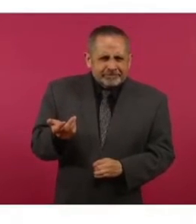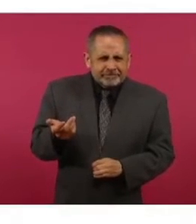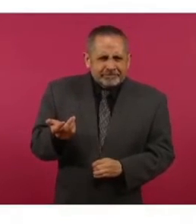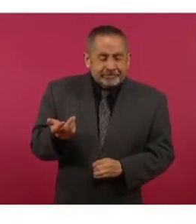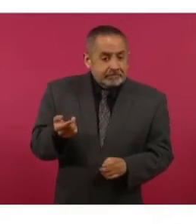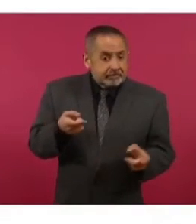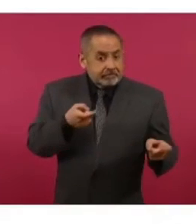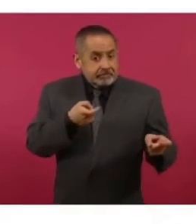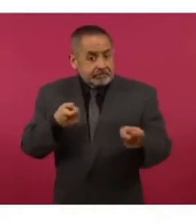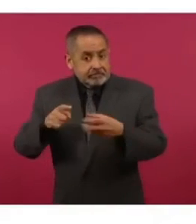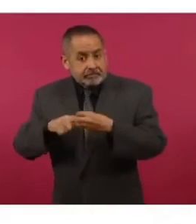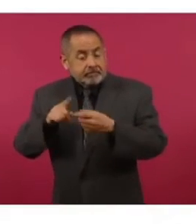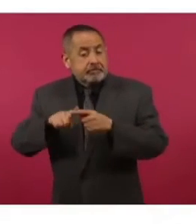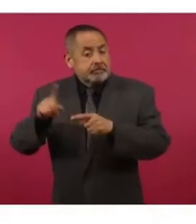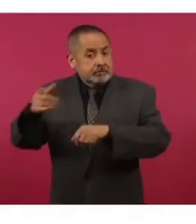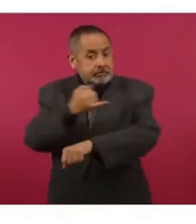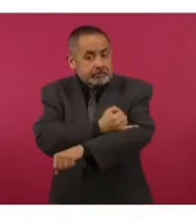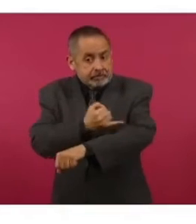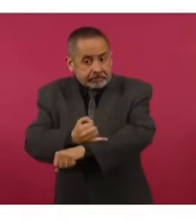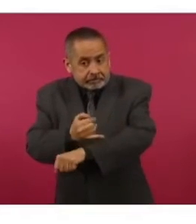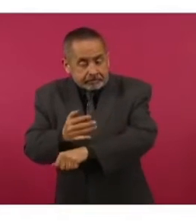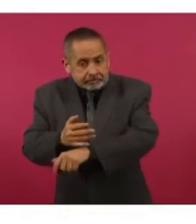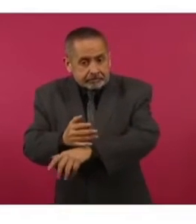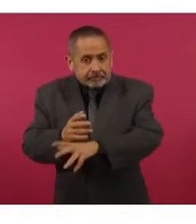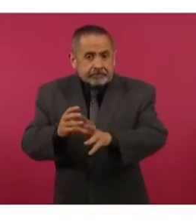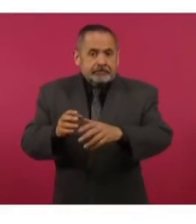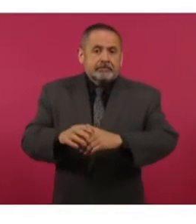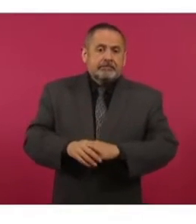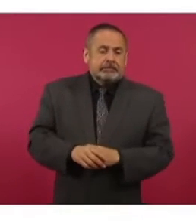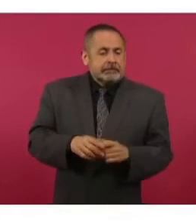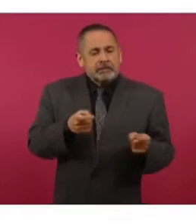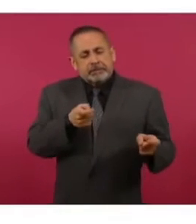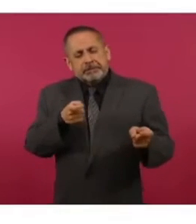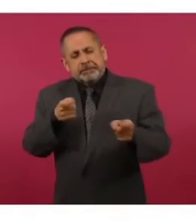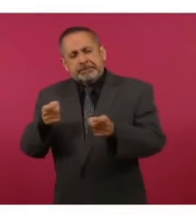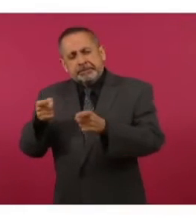Una balacera en Iztapalapa. Santo Flomazo.